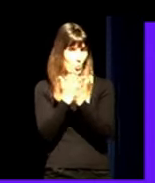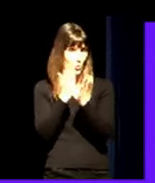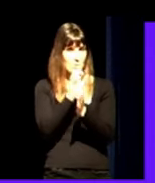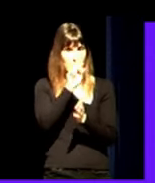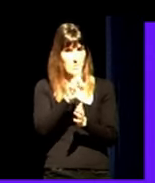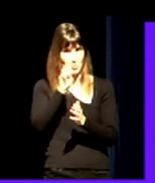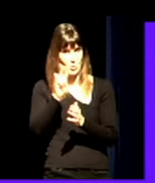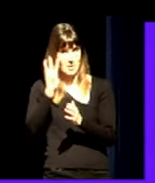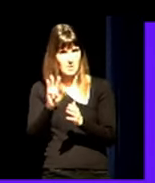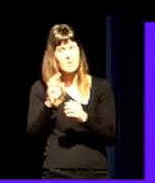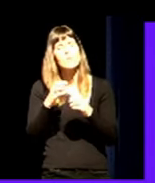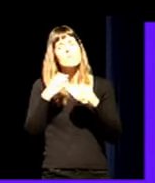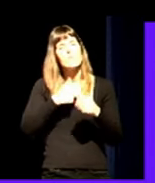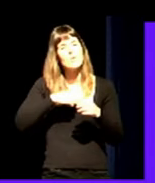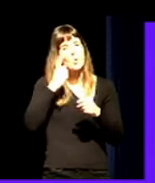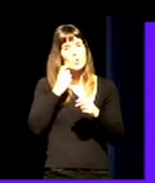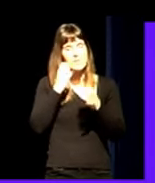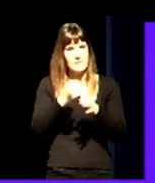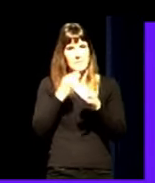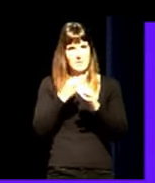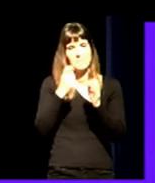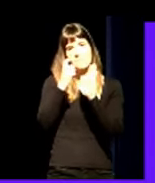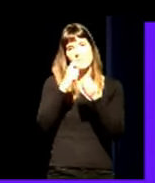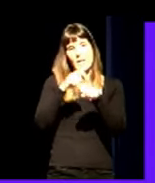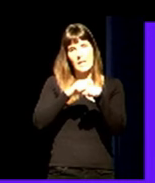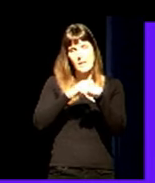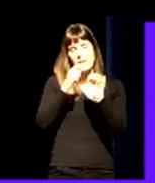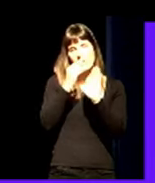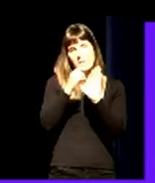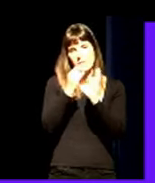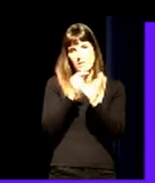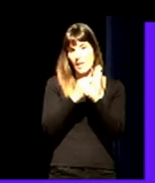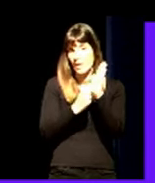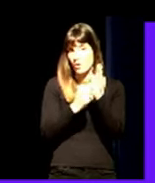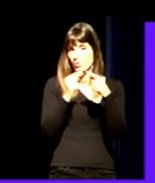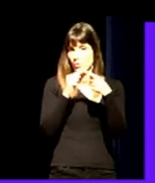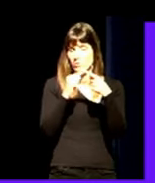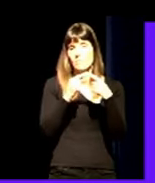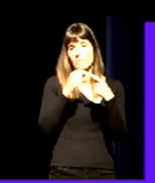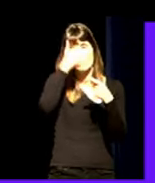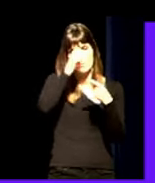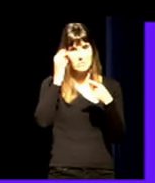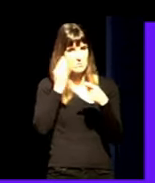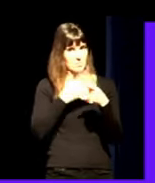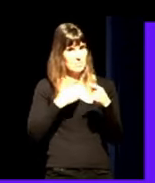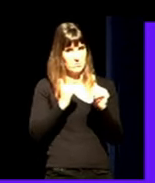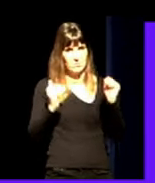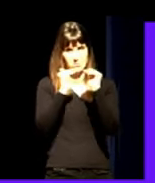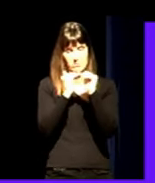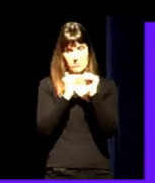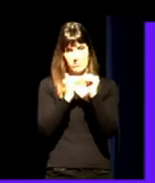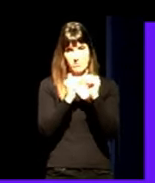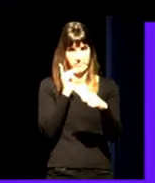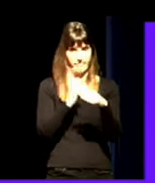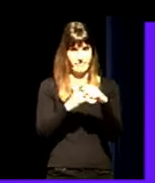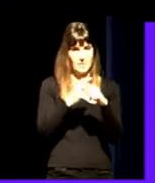seguimos una política de dos criterios que hacemos respetar. Uno es el de género, queremos que los equipos estén igualmente representados